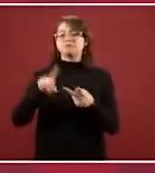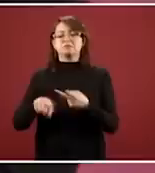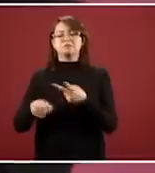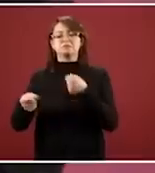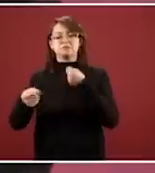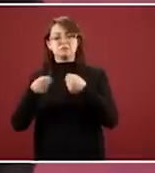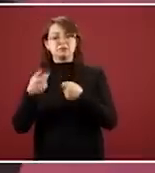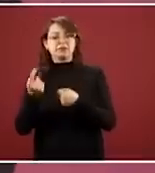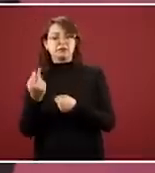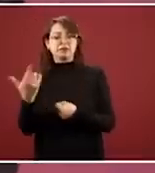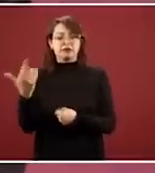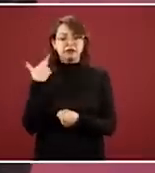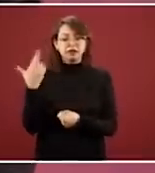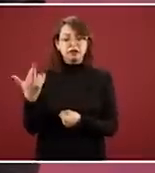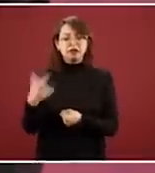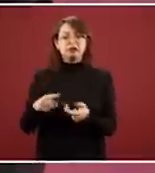medios.